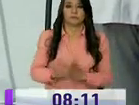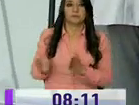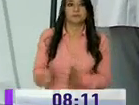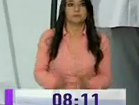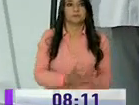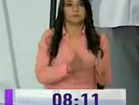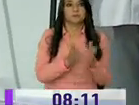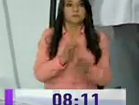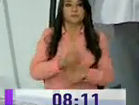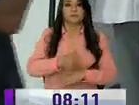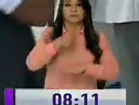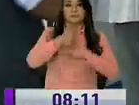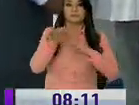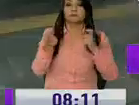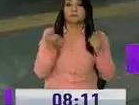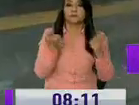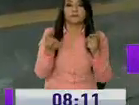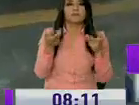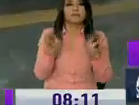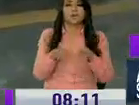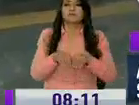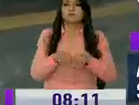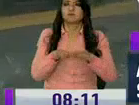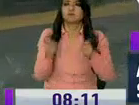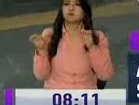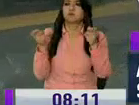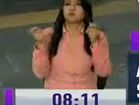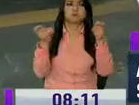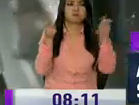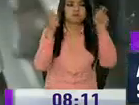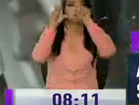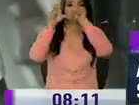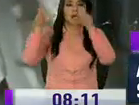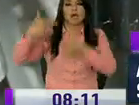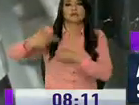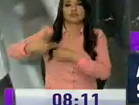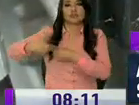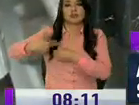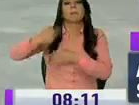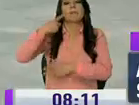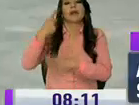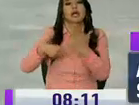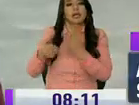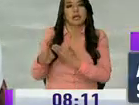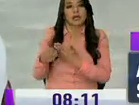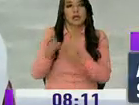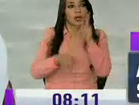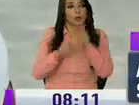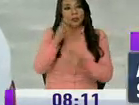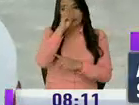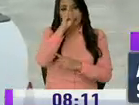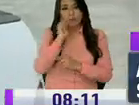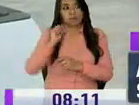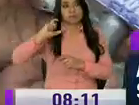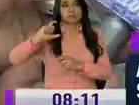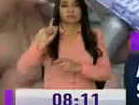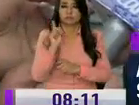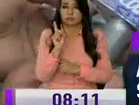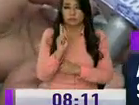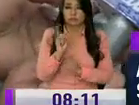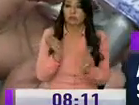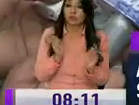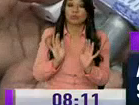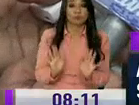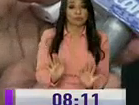parte, autoridades de control realizaron operativos en gasolineras para evitar la especulación de precios.